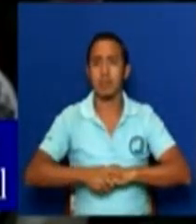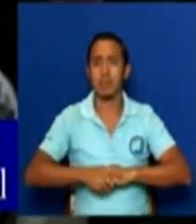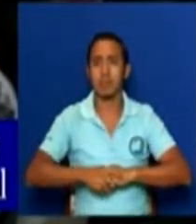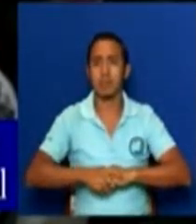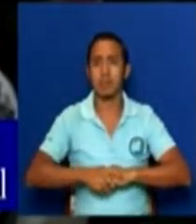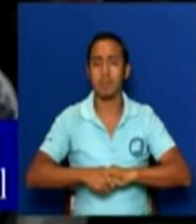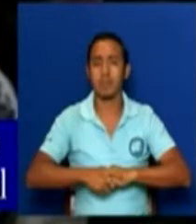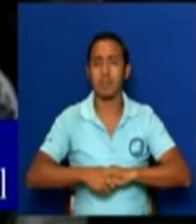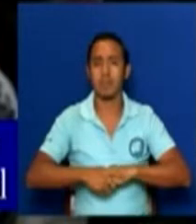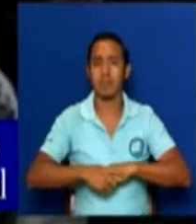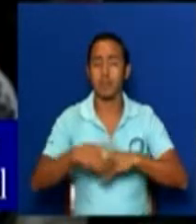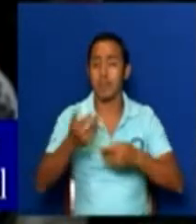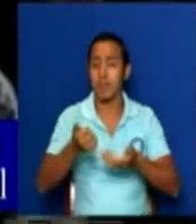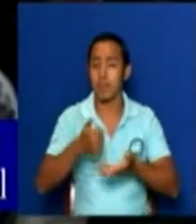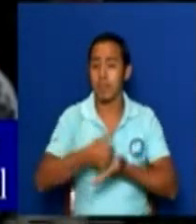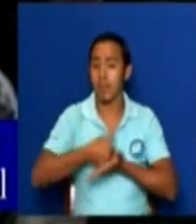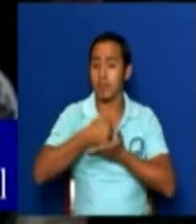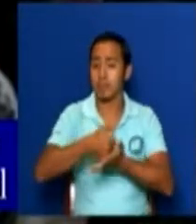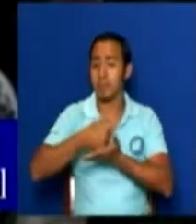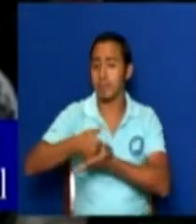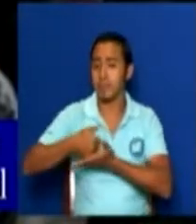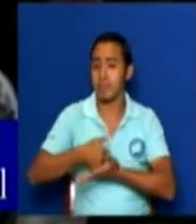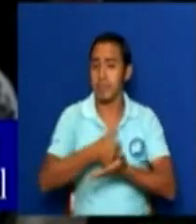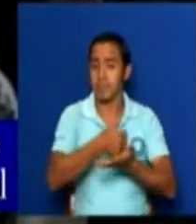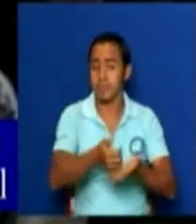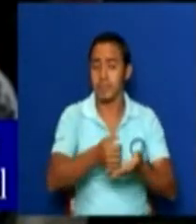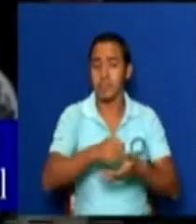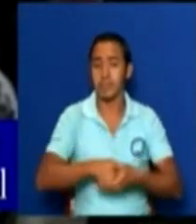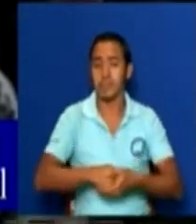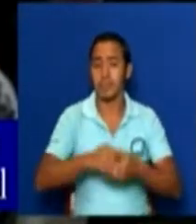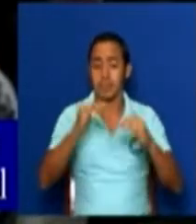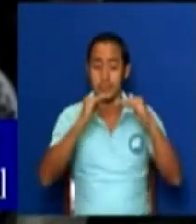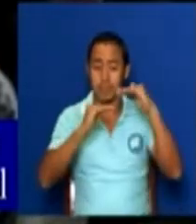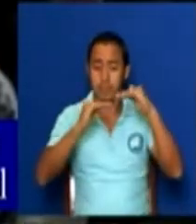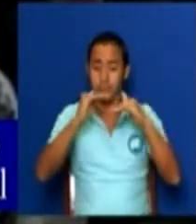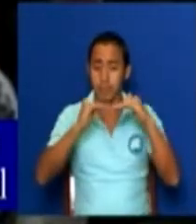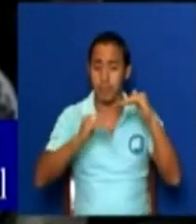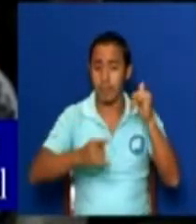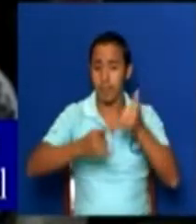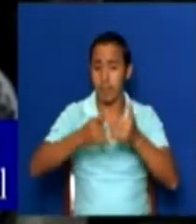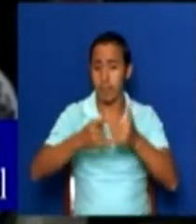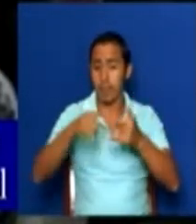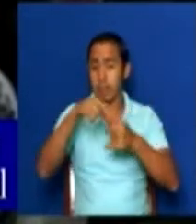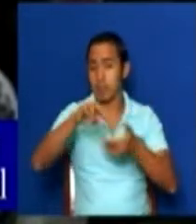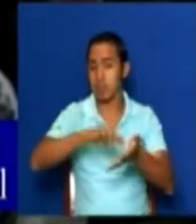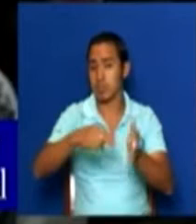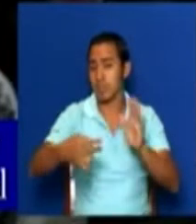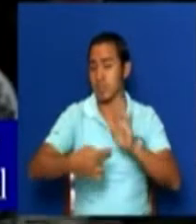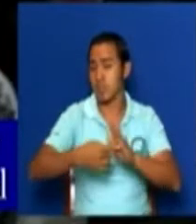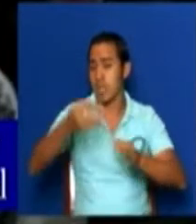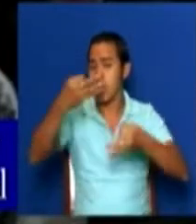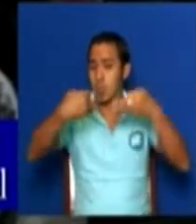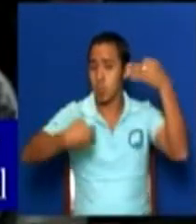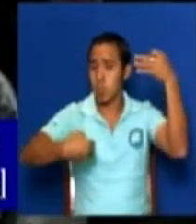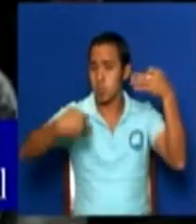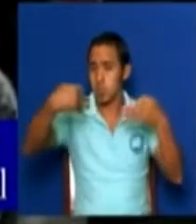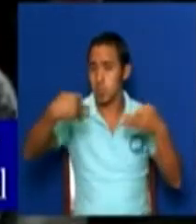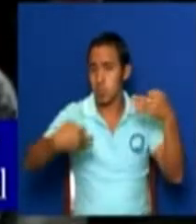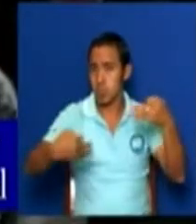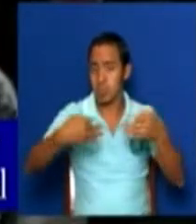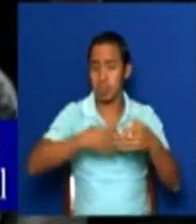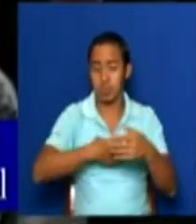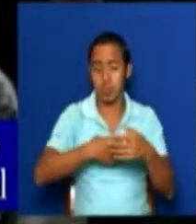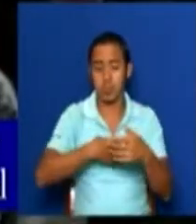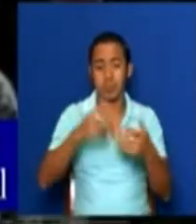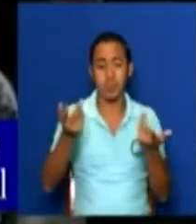Los servicios públicos contribuyen. Dice que la equidad de género es un proceso de justicia en el cual nuestro país,